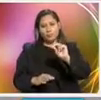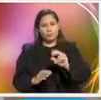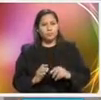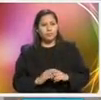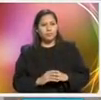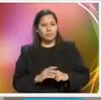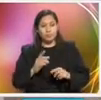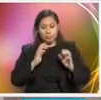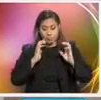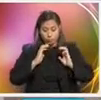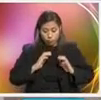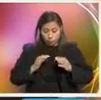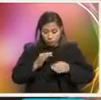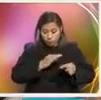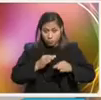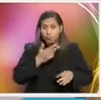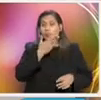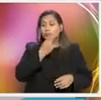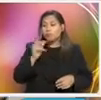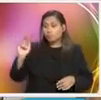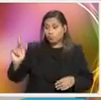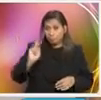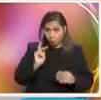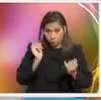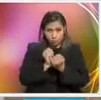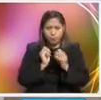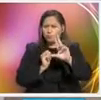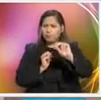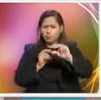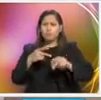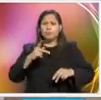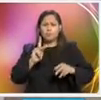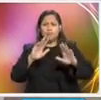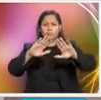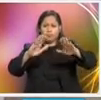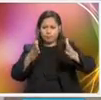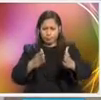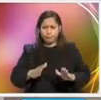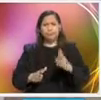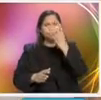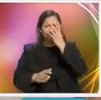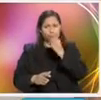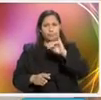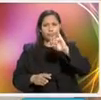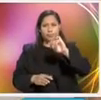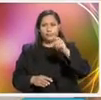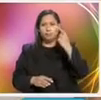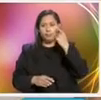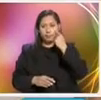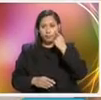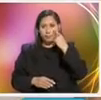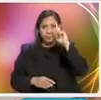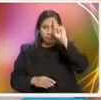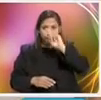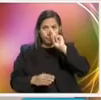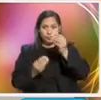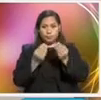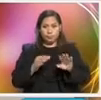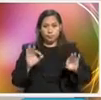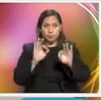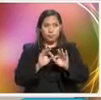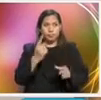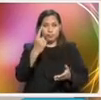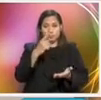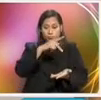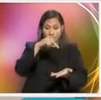esas hormonas de los hombres, pero sí vas a tener mayor tono muscular. Fíjate un punto importante. Cada kilo que